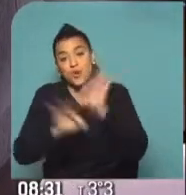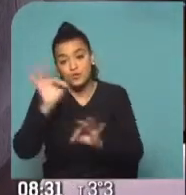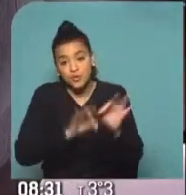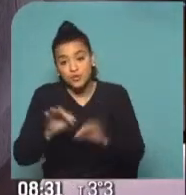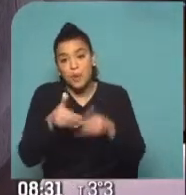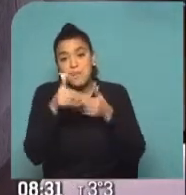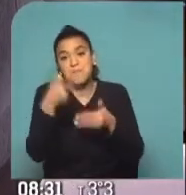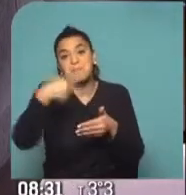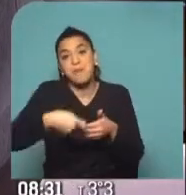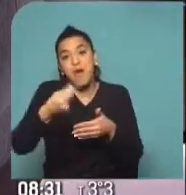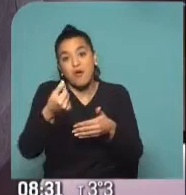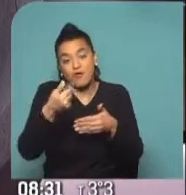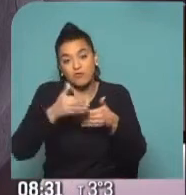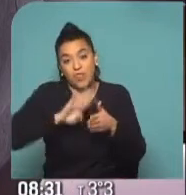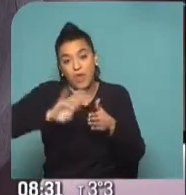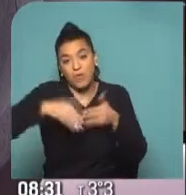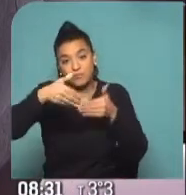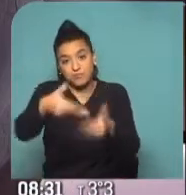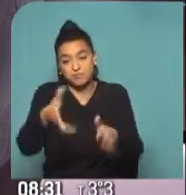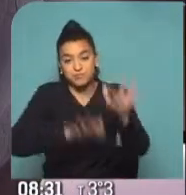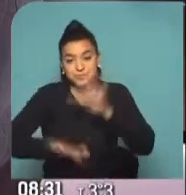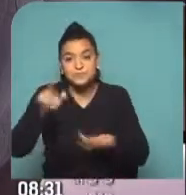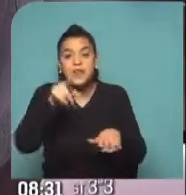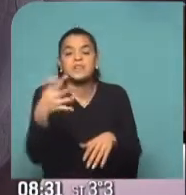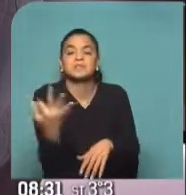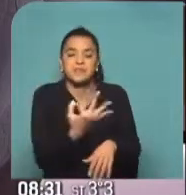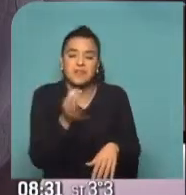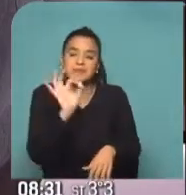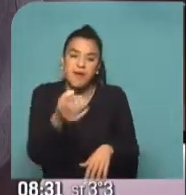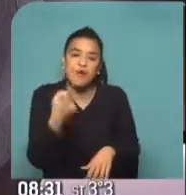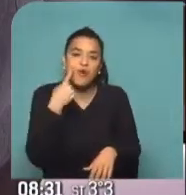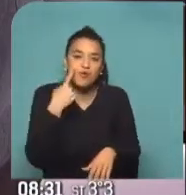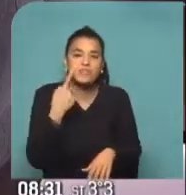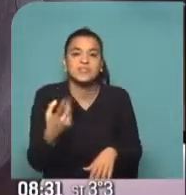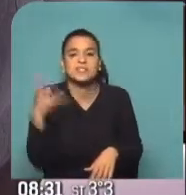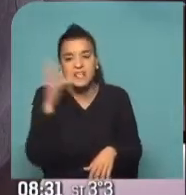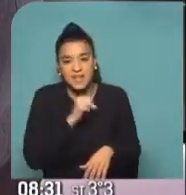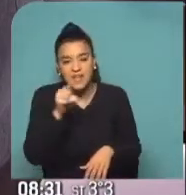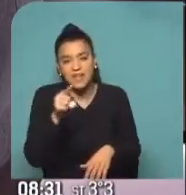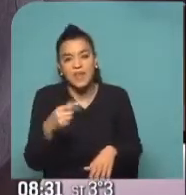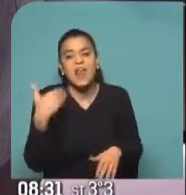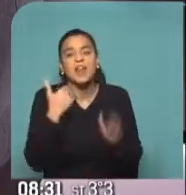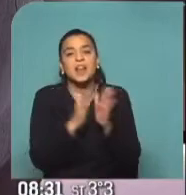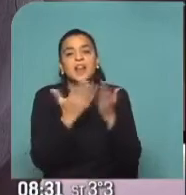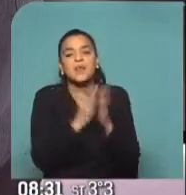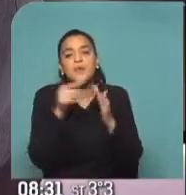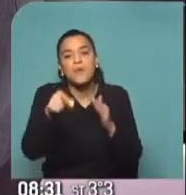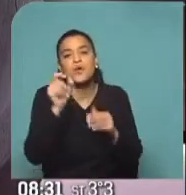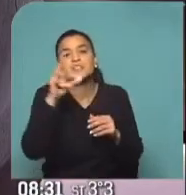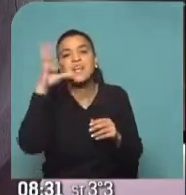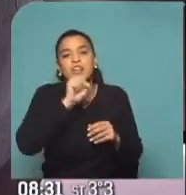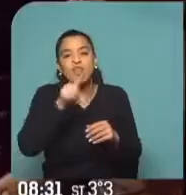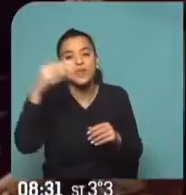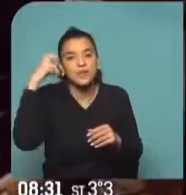los pagos de la deuda. Y vamos a hablar con una especialista en el Congreso que conoce sus secretos, al menos así se llama el libro de Gabriel Sued, Los secretos del